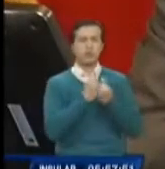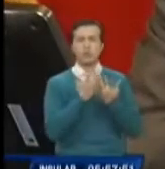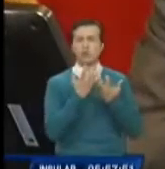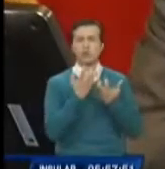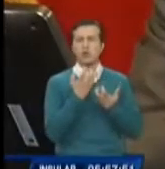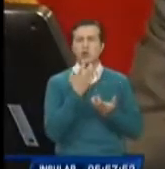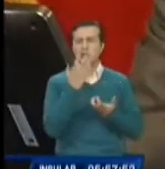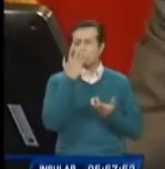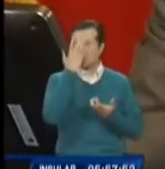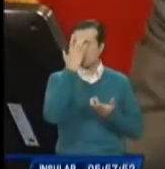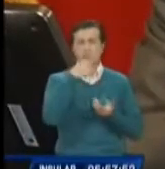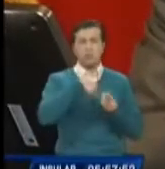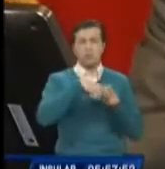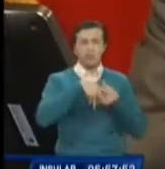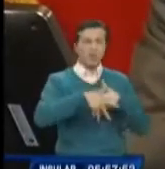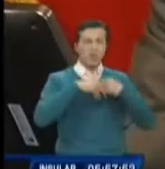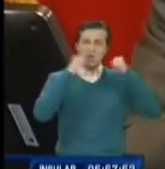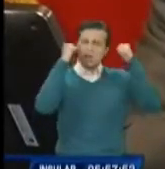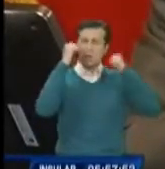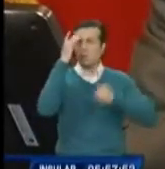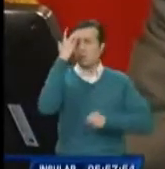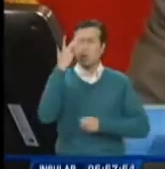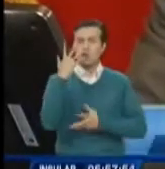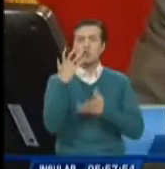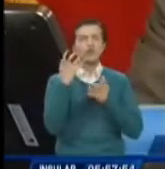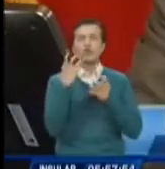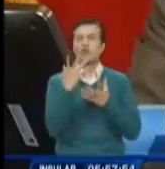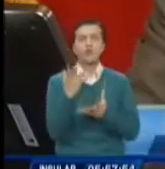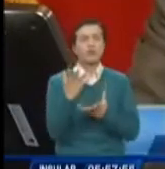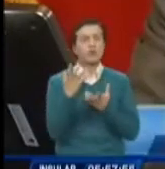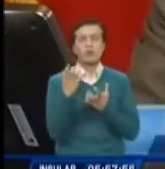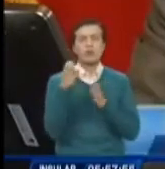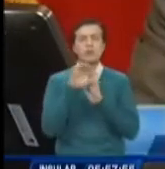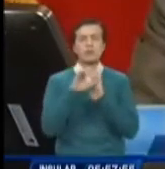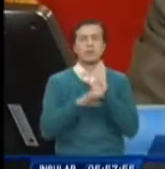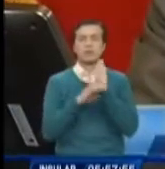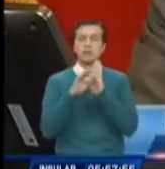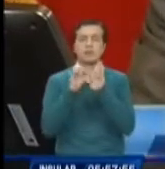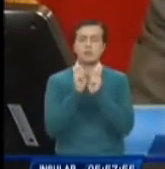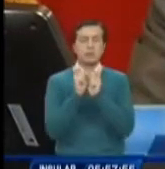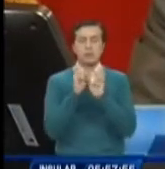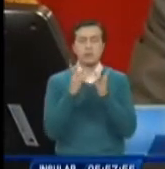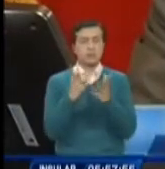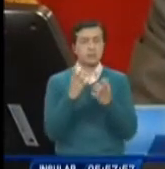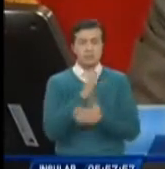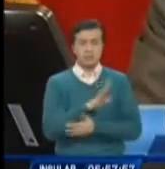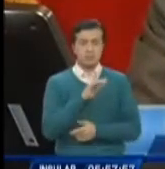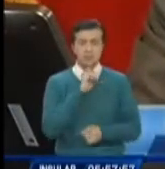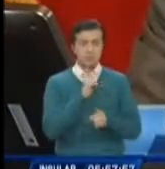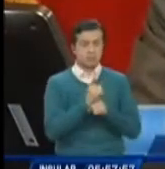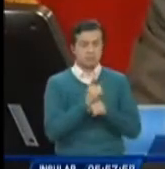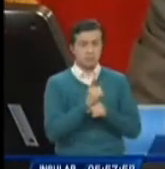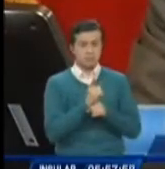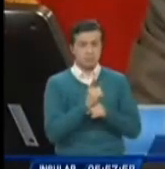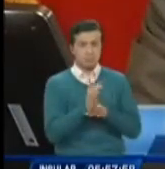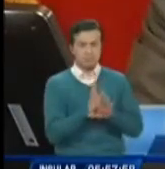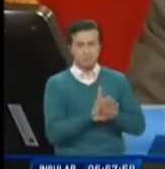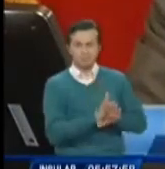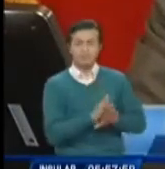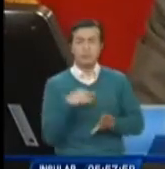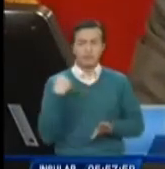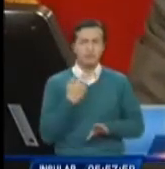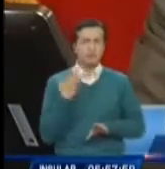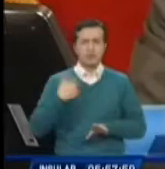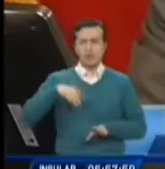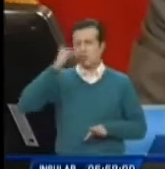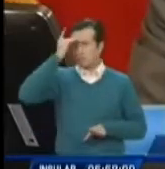aprobación de las enmiendas en diciembre. Que les guste, no les guste, es legal, tenemos el derecho, tenemos la legitimidad, tenemos la representación